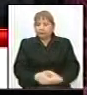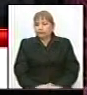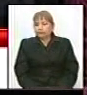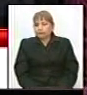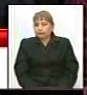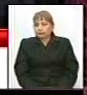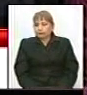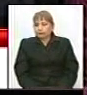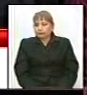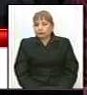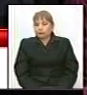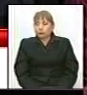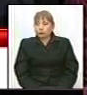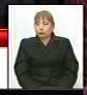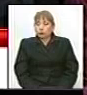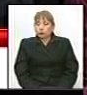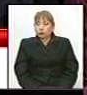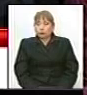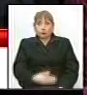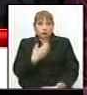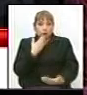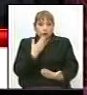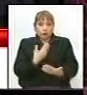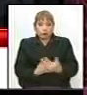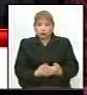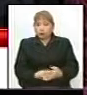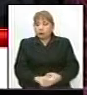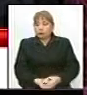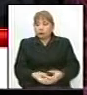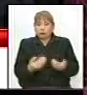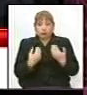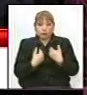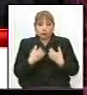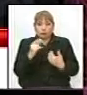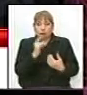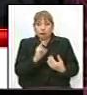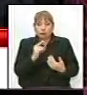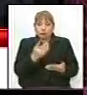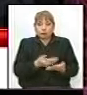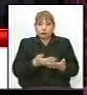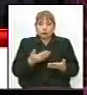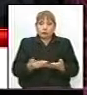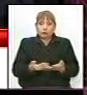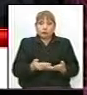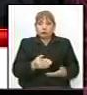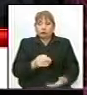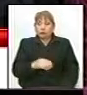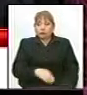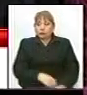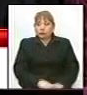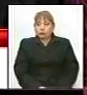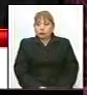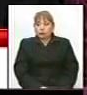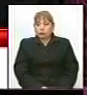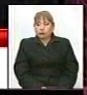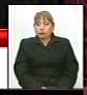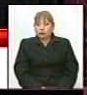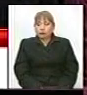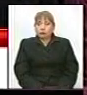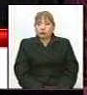presidente. Muchas gracias. Tiene usted la palabra el señor Cox de